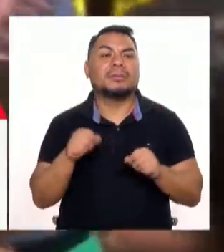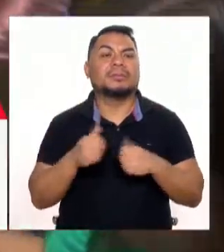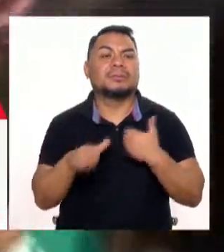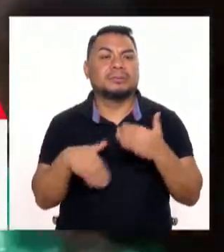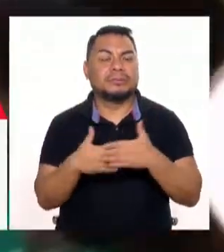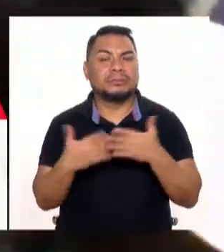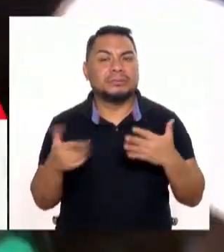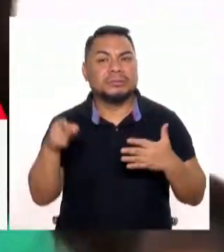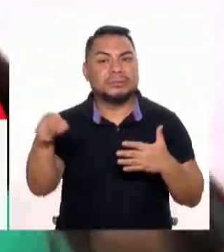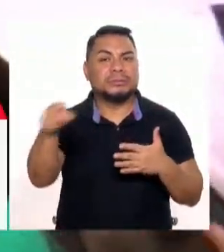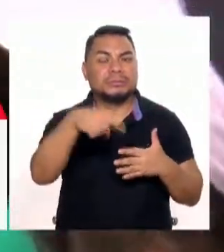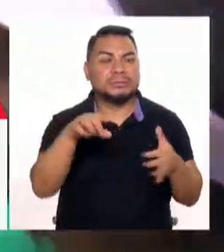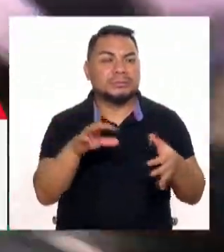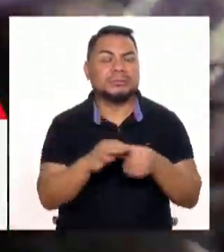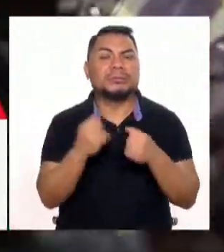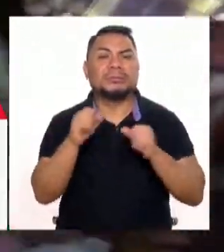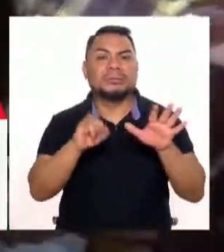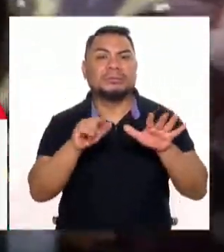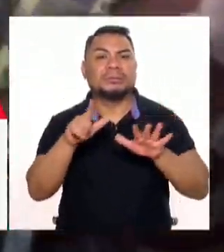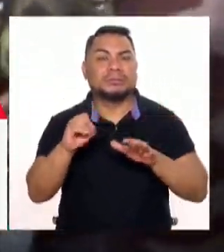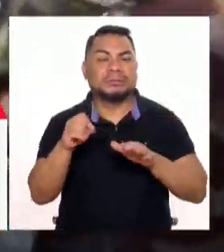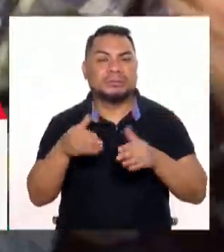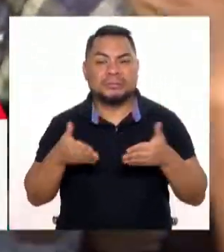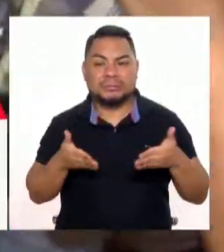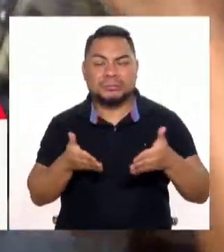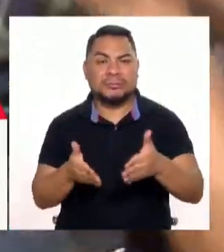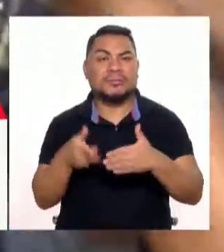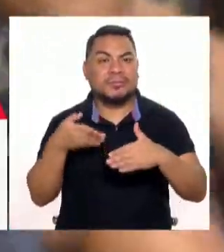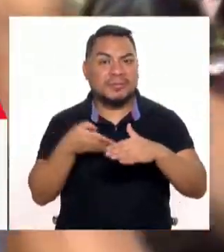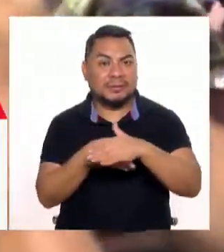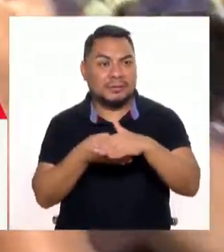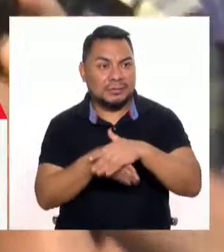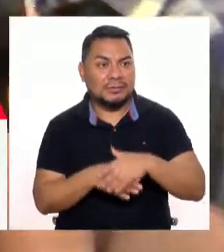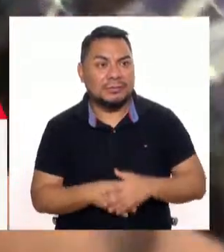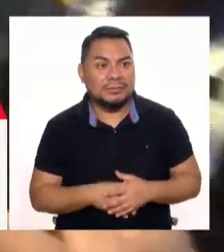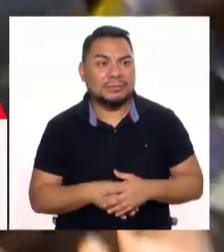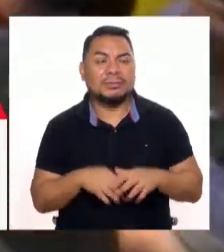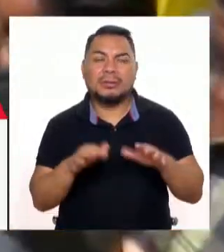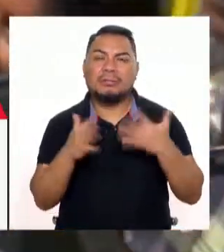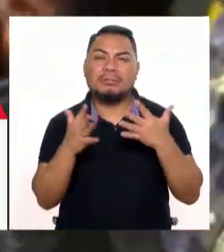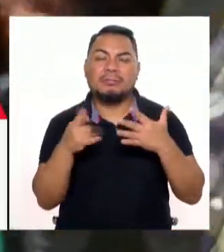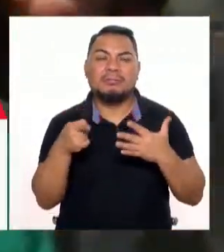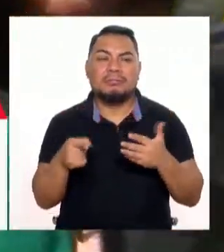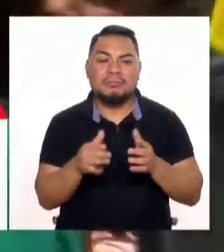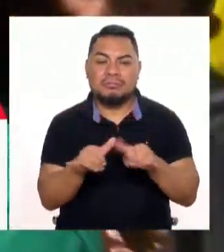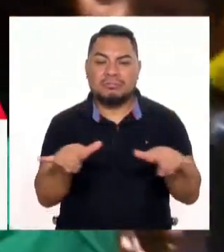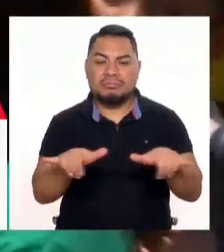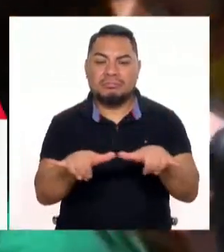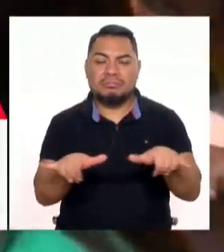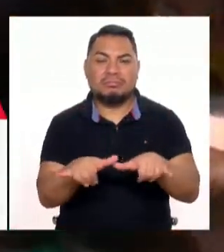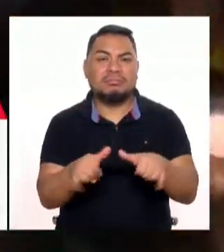laterales de 70 metros el acceso mide aproximadamente